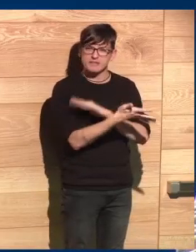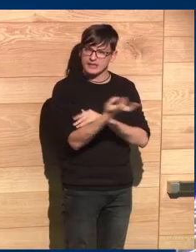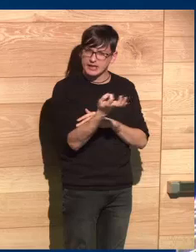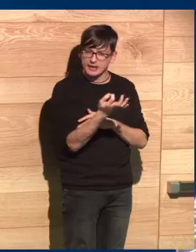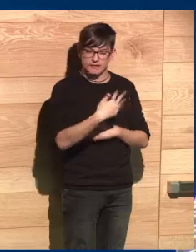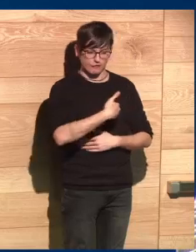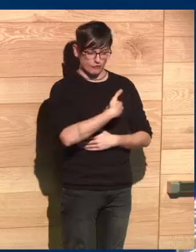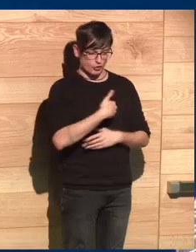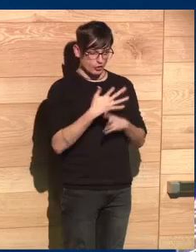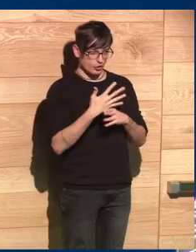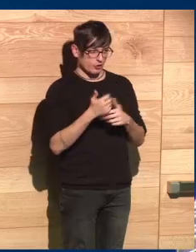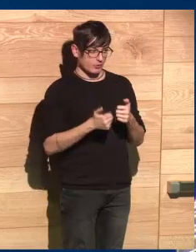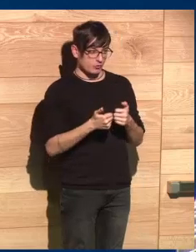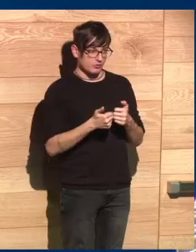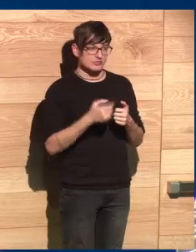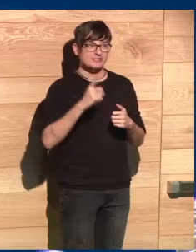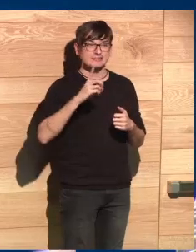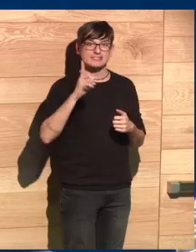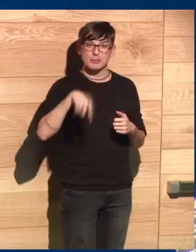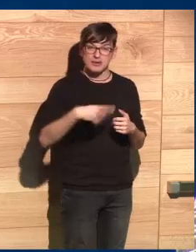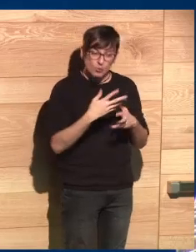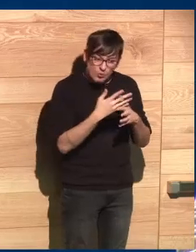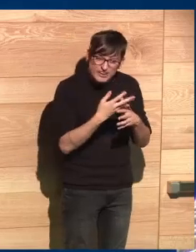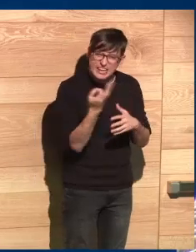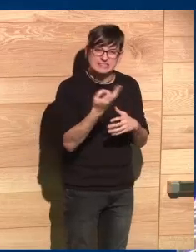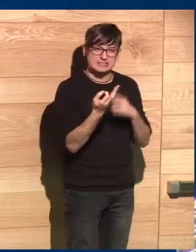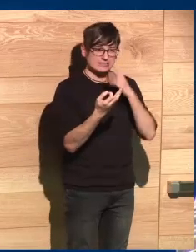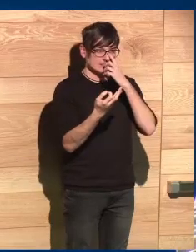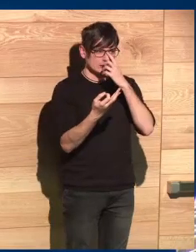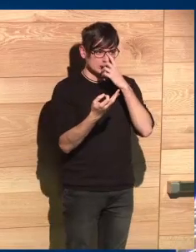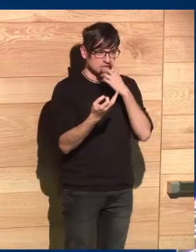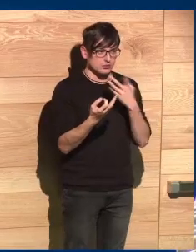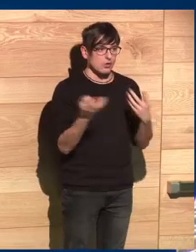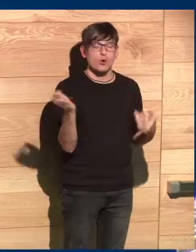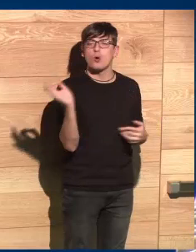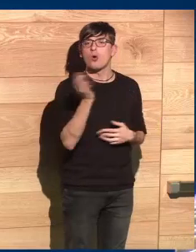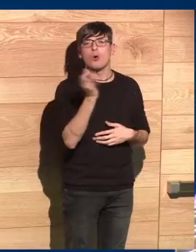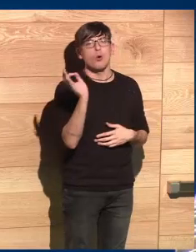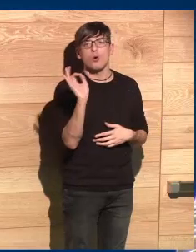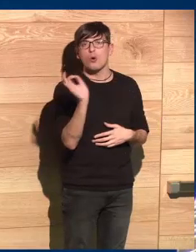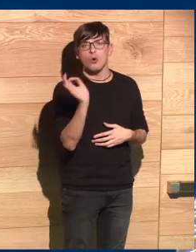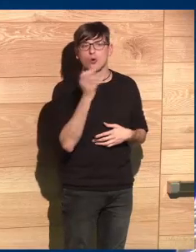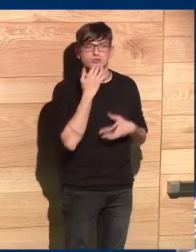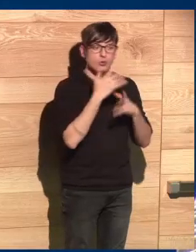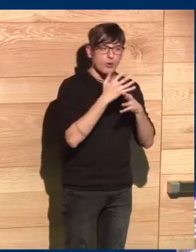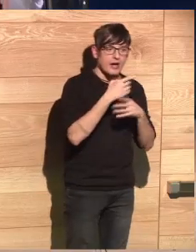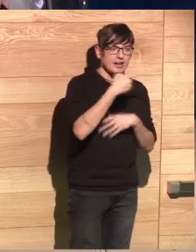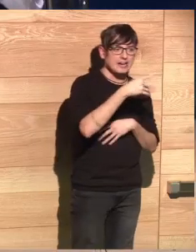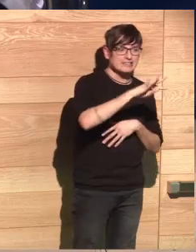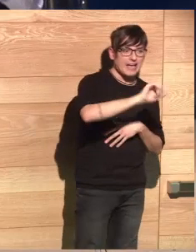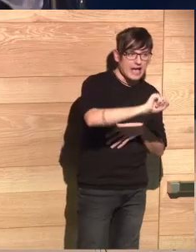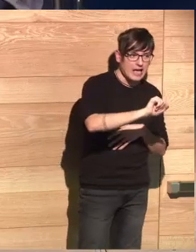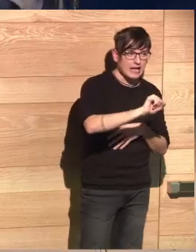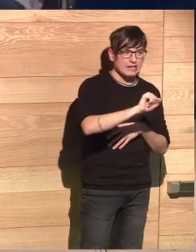el videojuego? ¿Y hay que jugar? ¿Y qué es jugar también? Entonces, si juegan GTA los niños